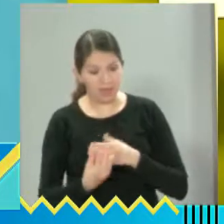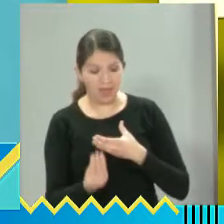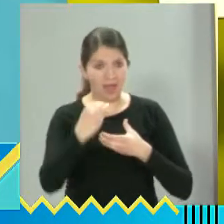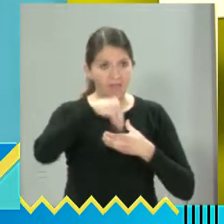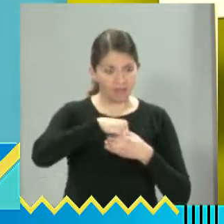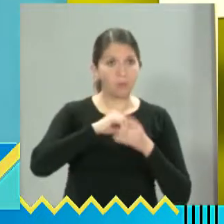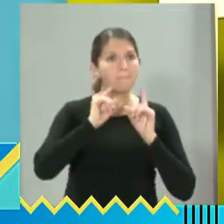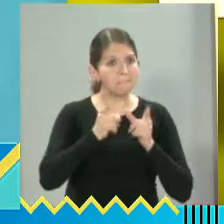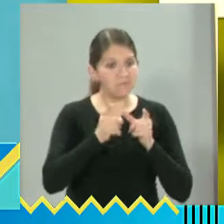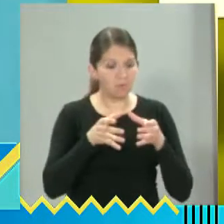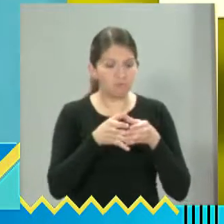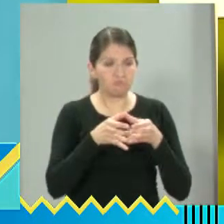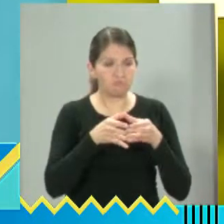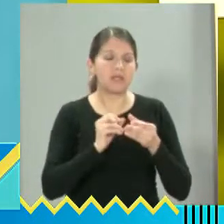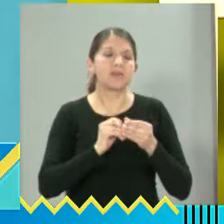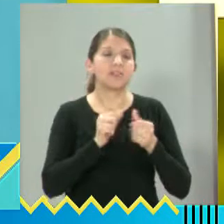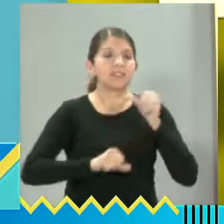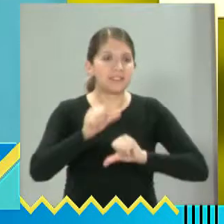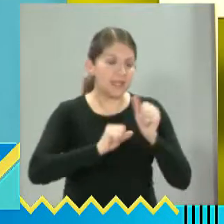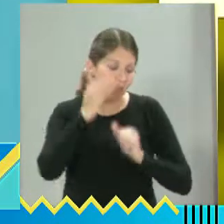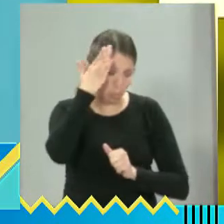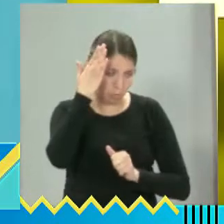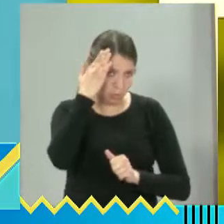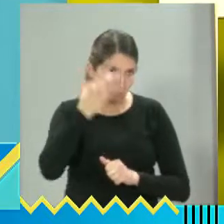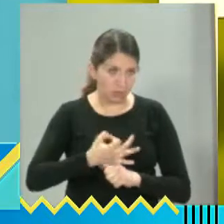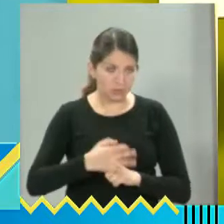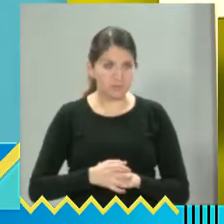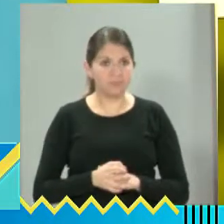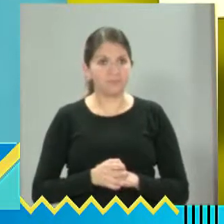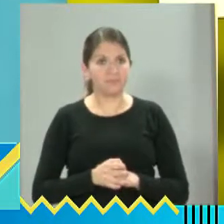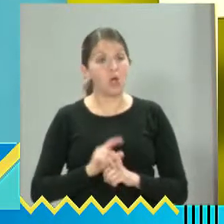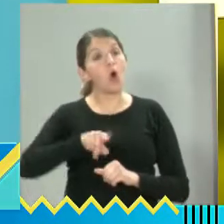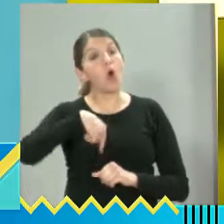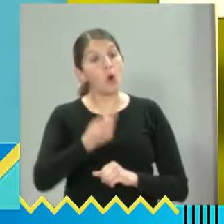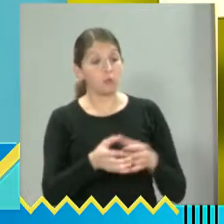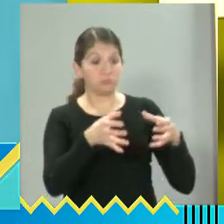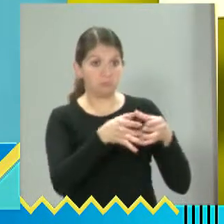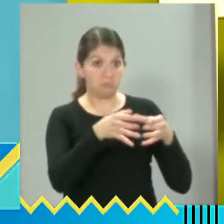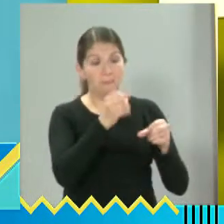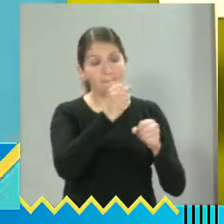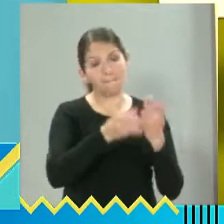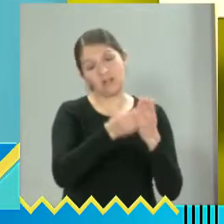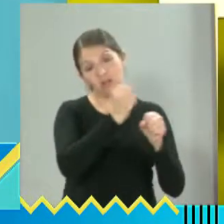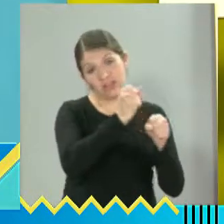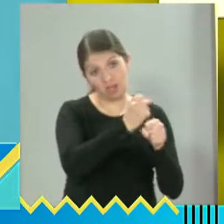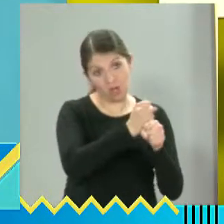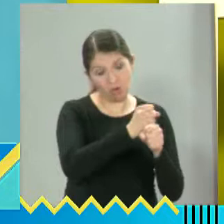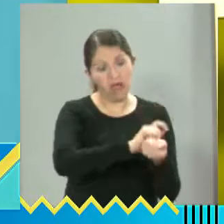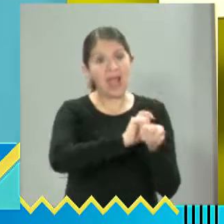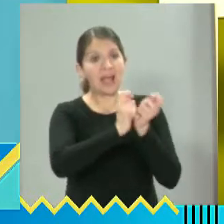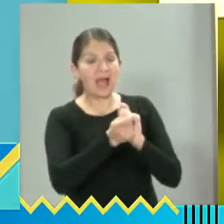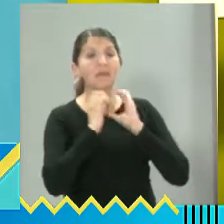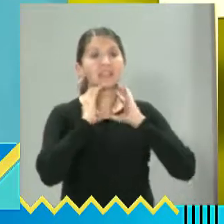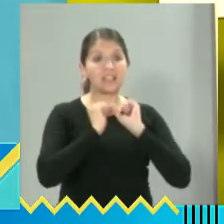este Ministerio de Educación, Ciencia y Cultura. Algún otro, como por ejemplo el Ministerio de Trabajo, pasa a ser una secretaría dentro